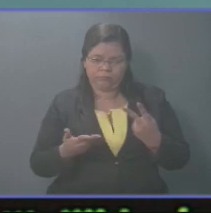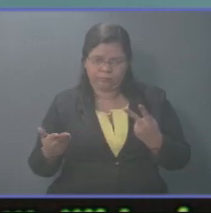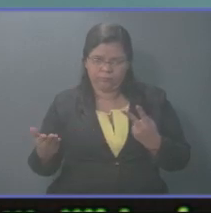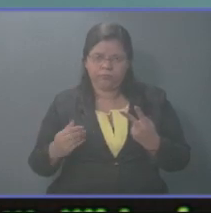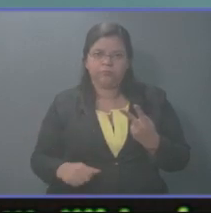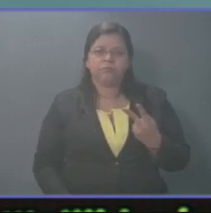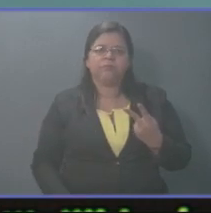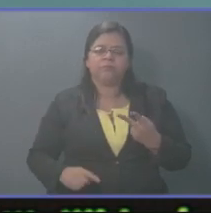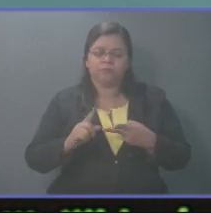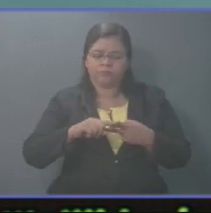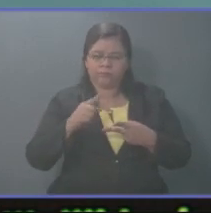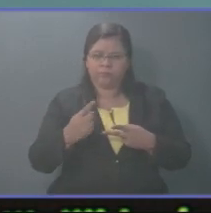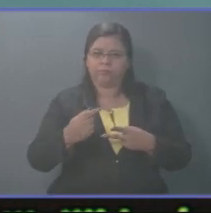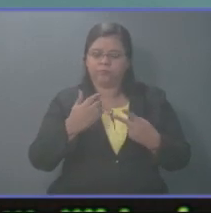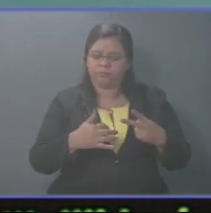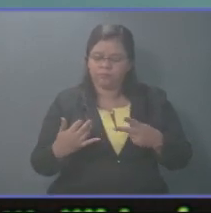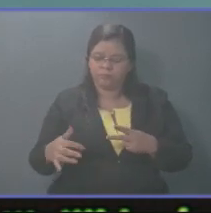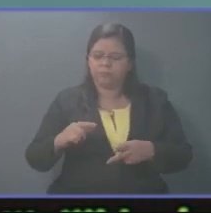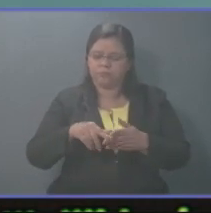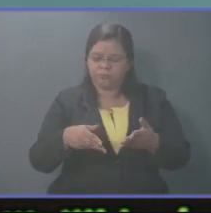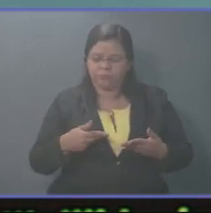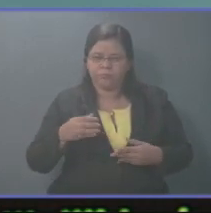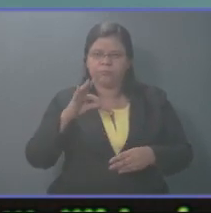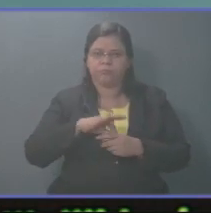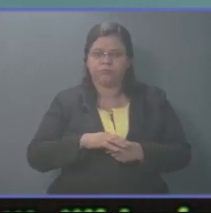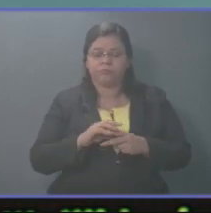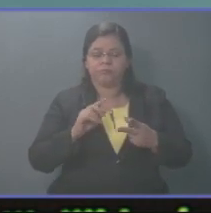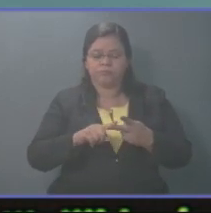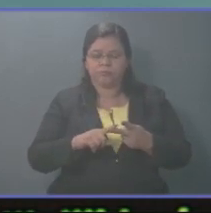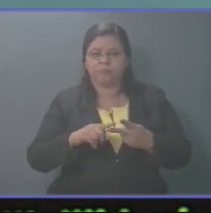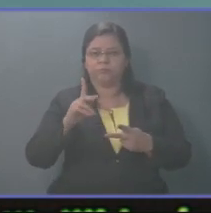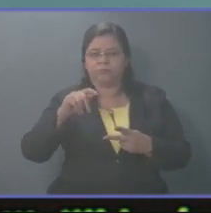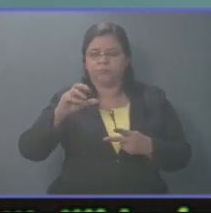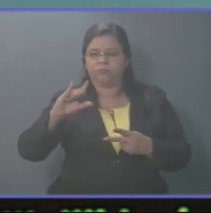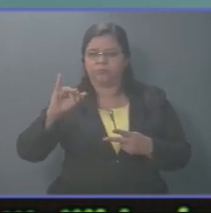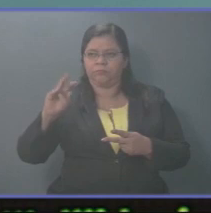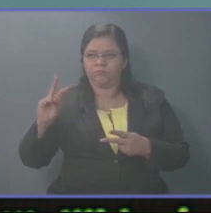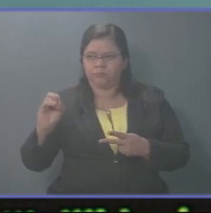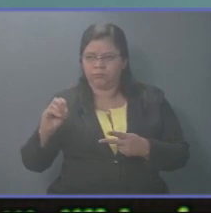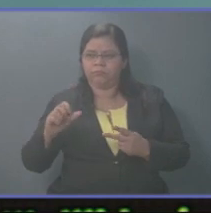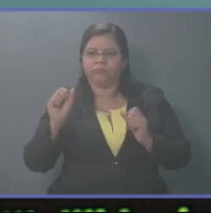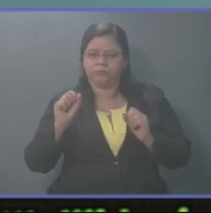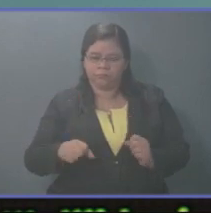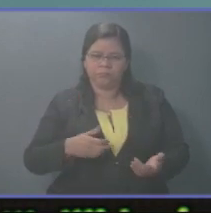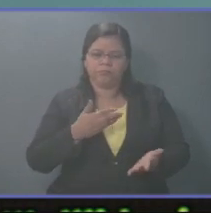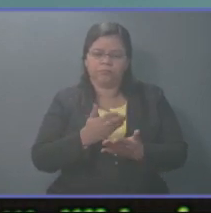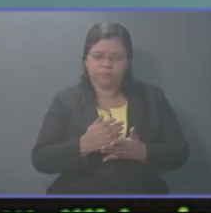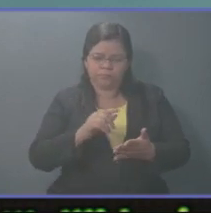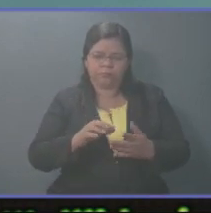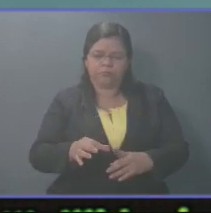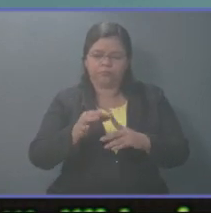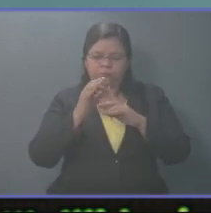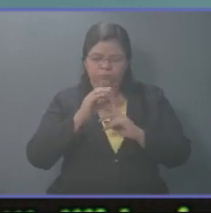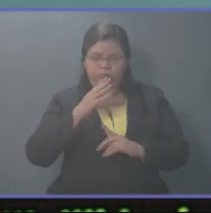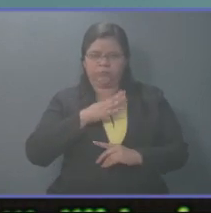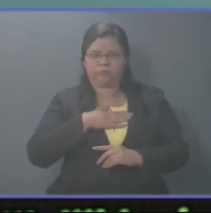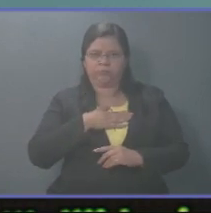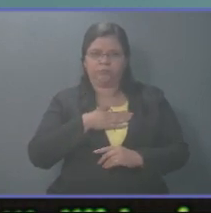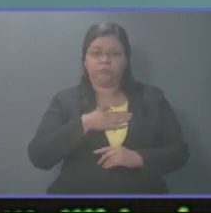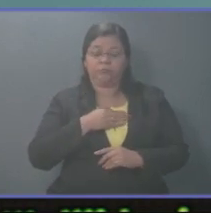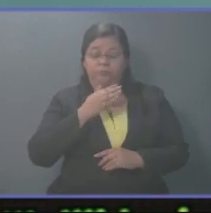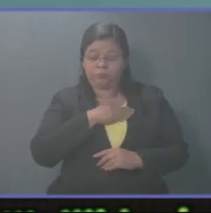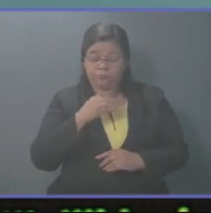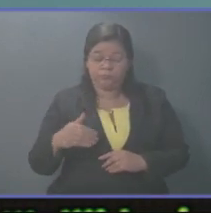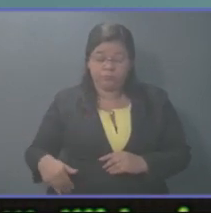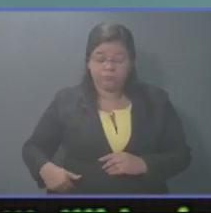el derecho a elegir, y pasivo, que es el derecho a presentarse como candidato a una elección. En este punto, el presidente